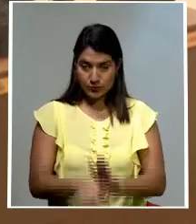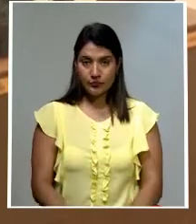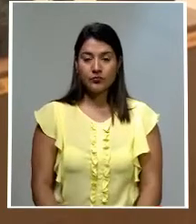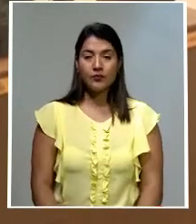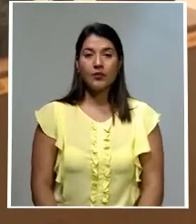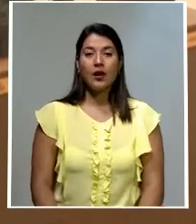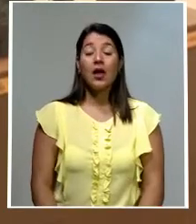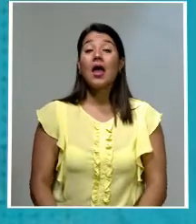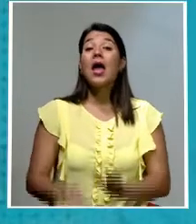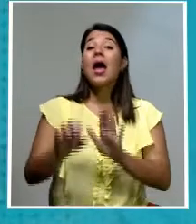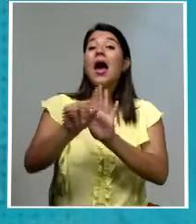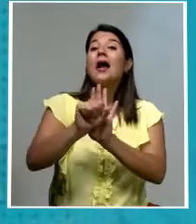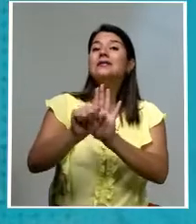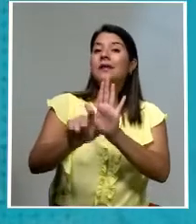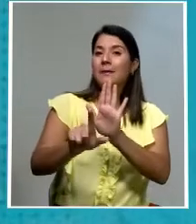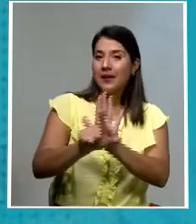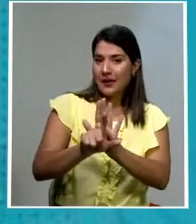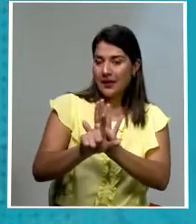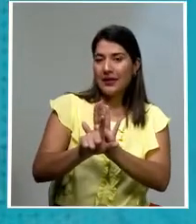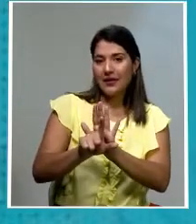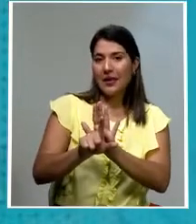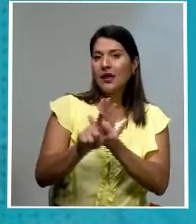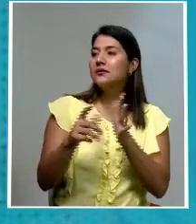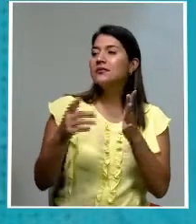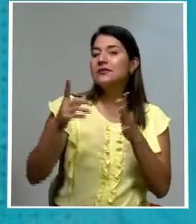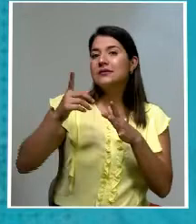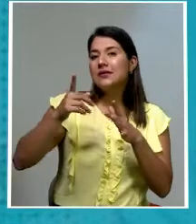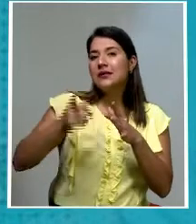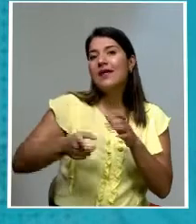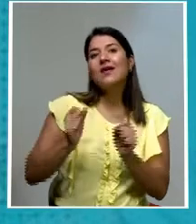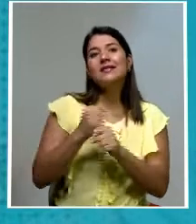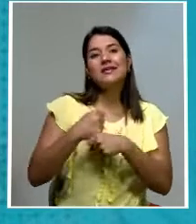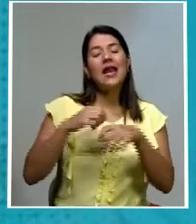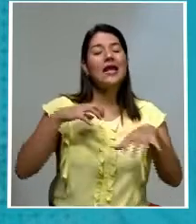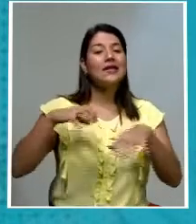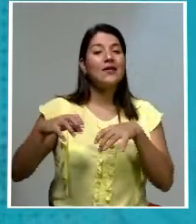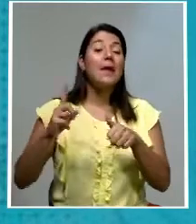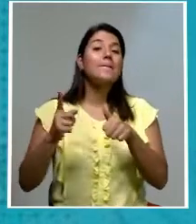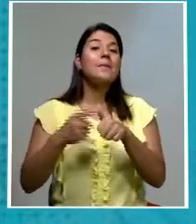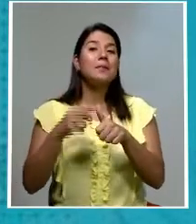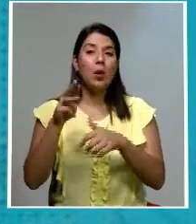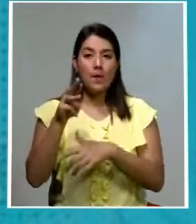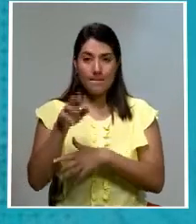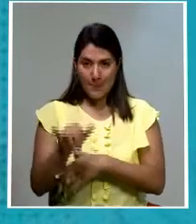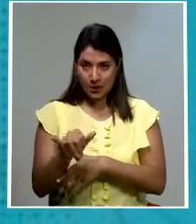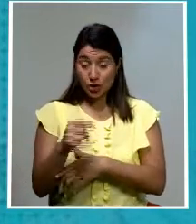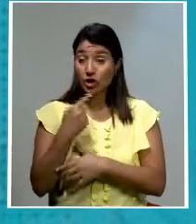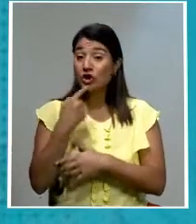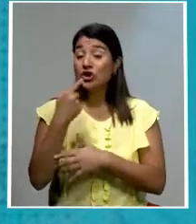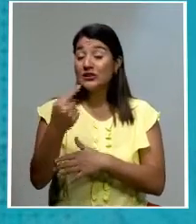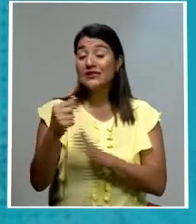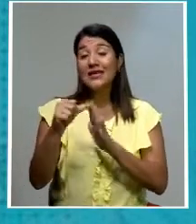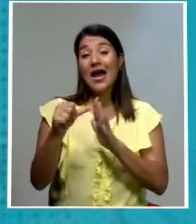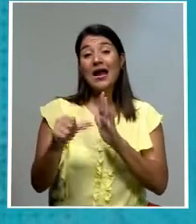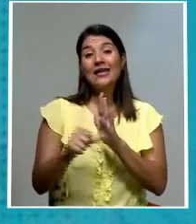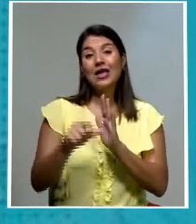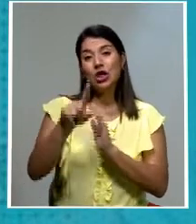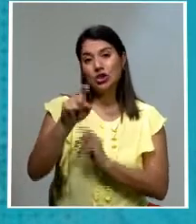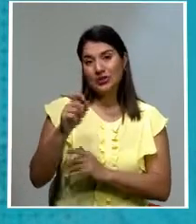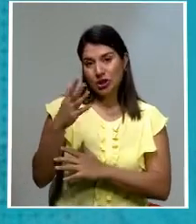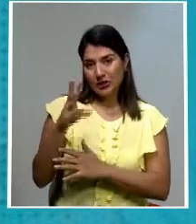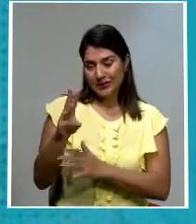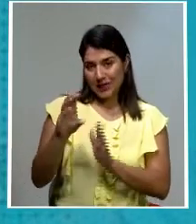La Asamblea Legislativa está automáticamente convocada para la sesión del día 1 de mayo, de acuerdo con lo que dispone el artículo 116